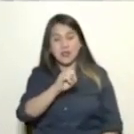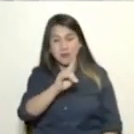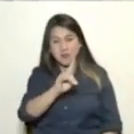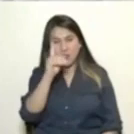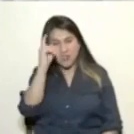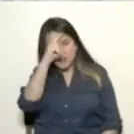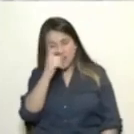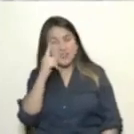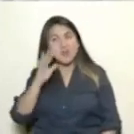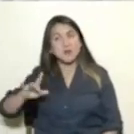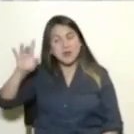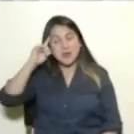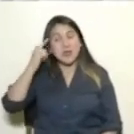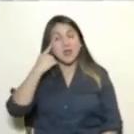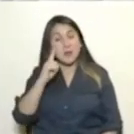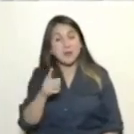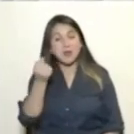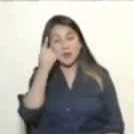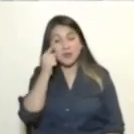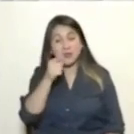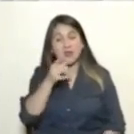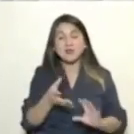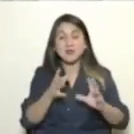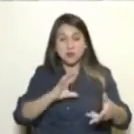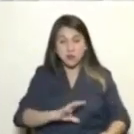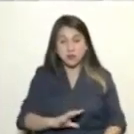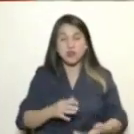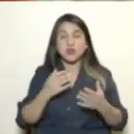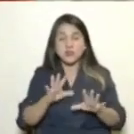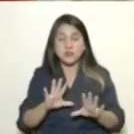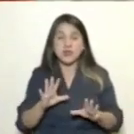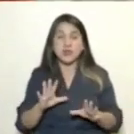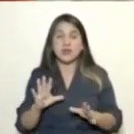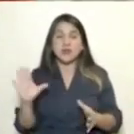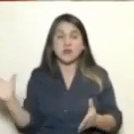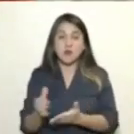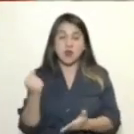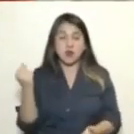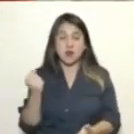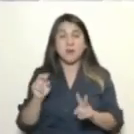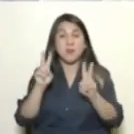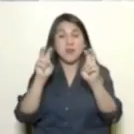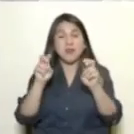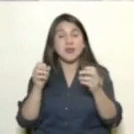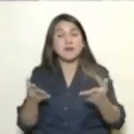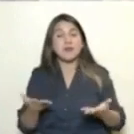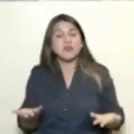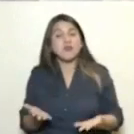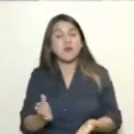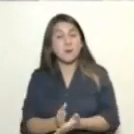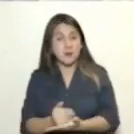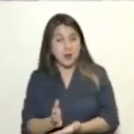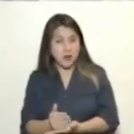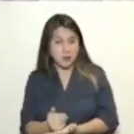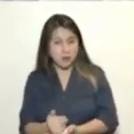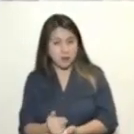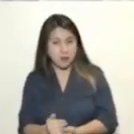mundo, pero entiendo que ese mundo va a llegar. Y el tema entonces es cómo nos